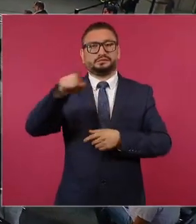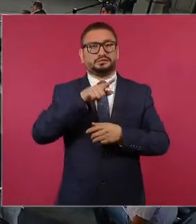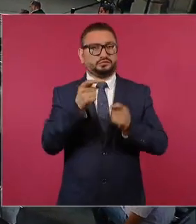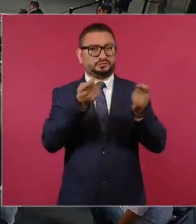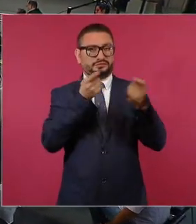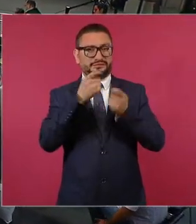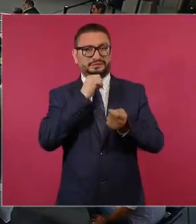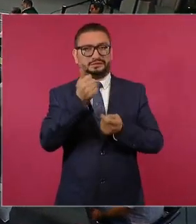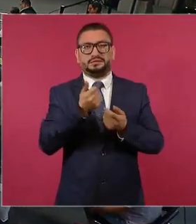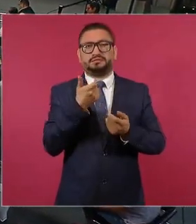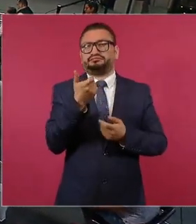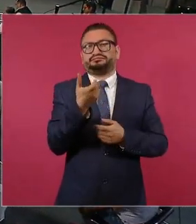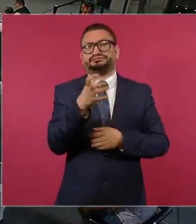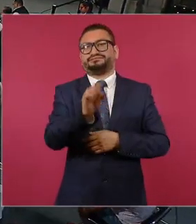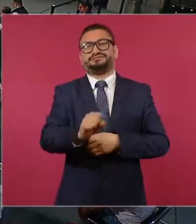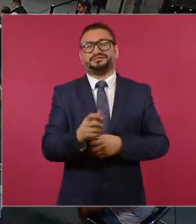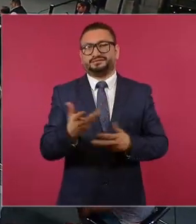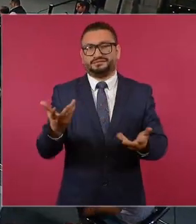no alcanza.